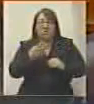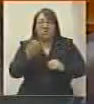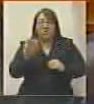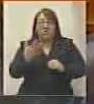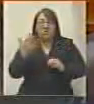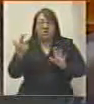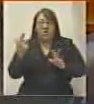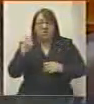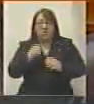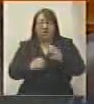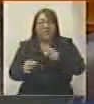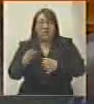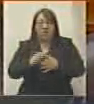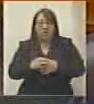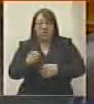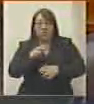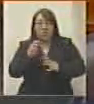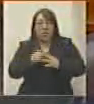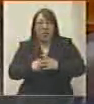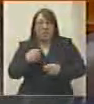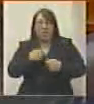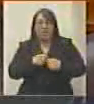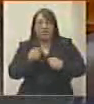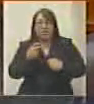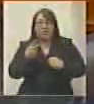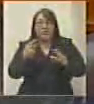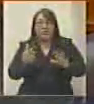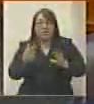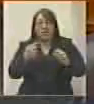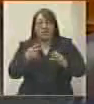7.406.453 para el financiamiento del proyecto de inversión pública